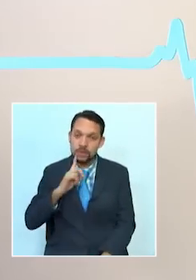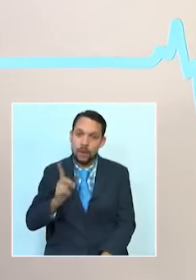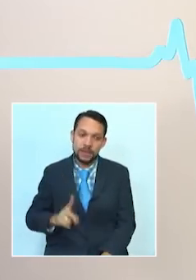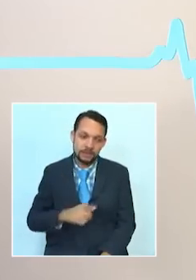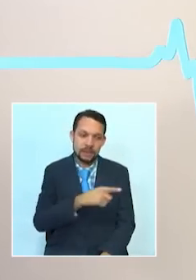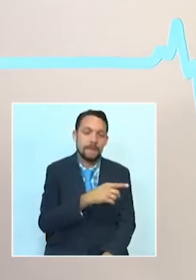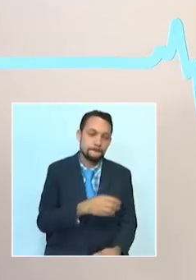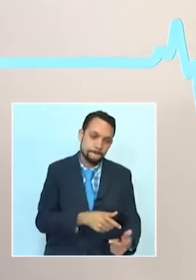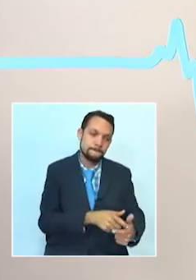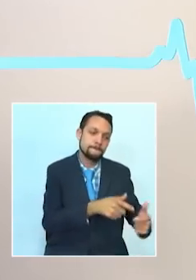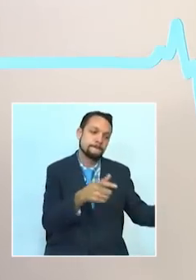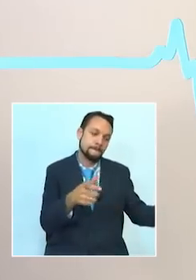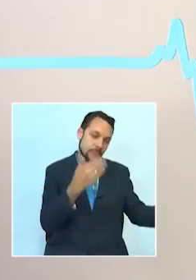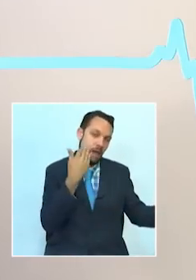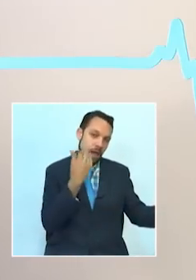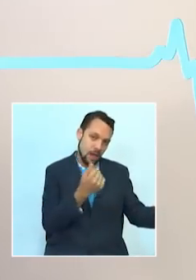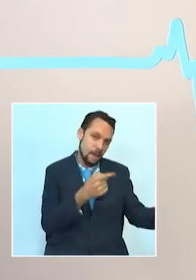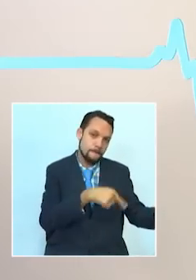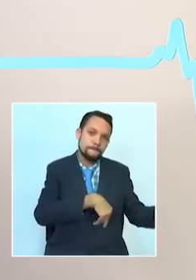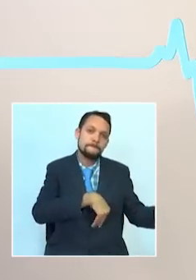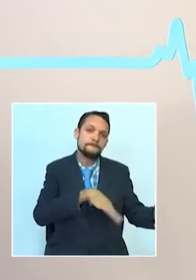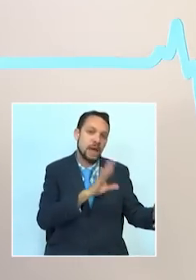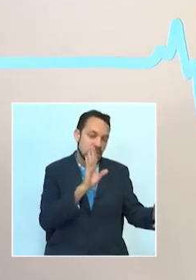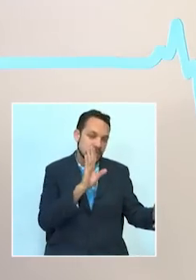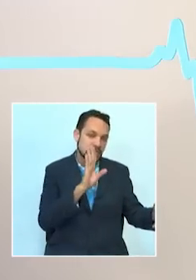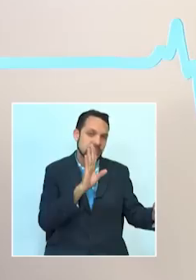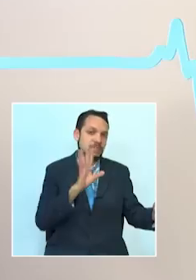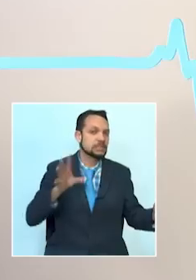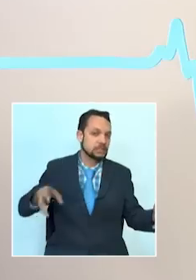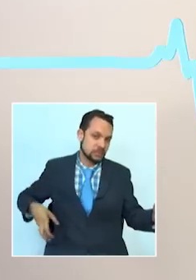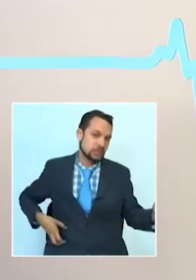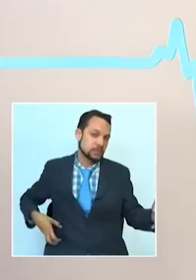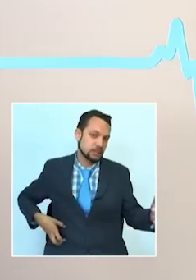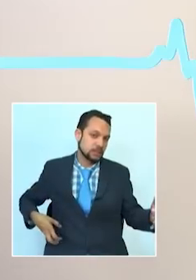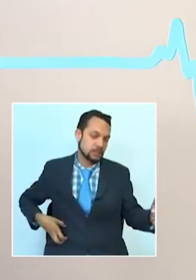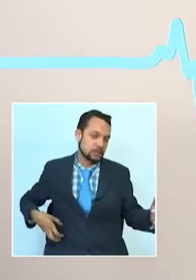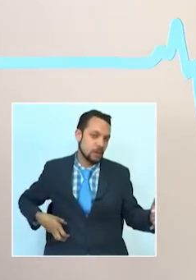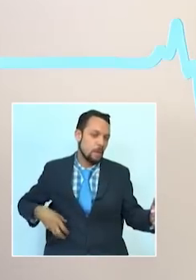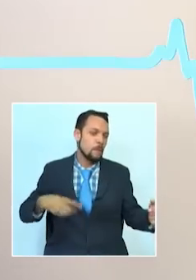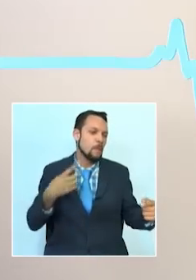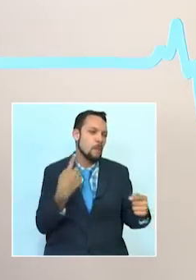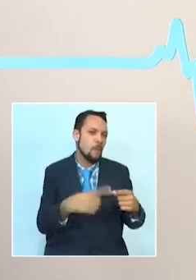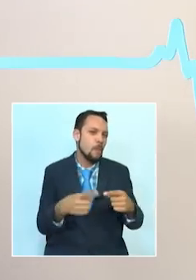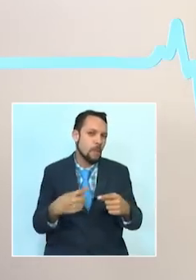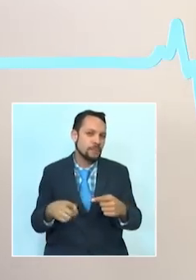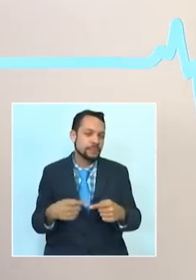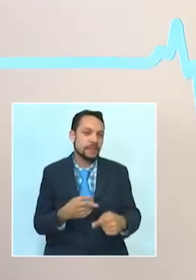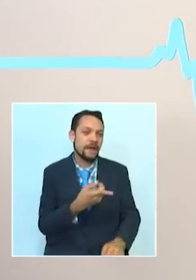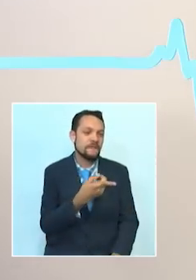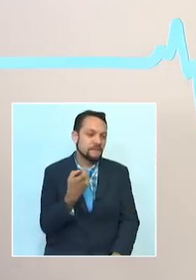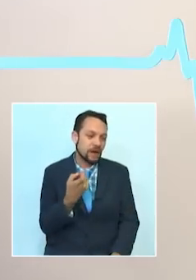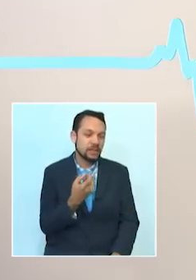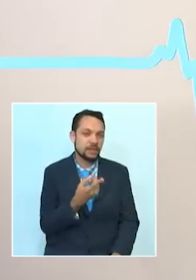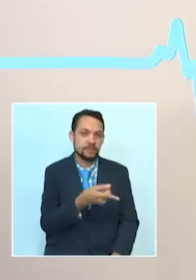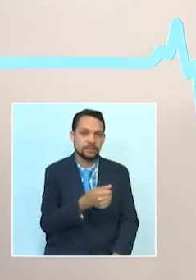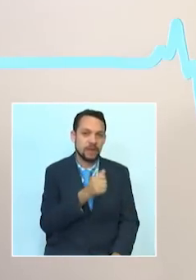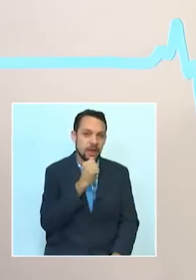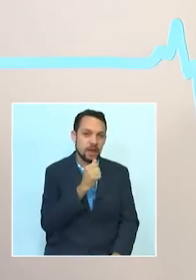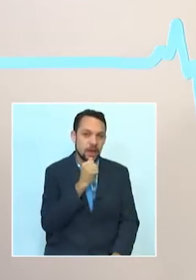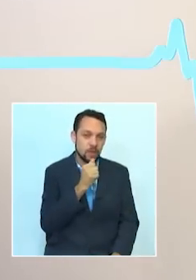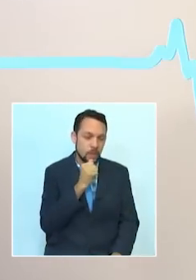mujeres vemos Que eh Esa infección urinaria se puede ver a falta de tomar eh buena cantidad de